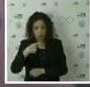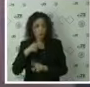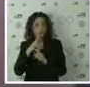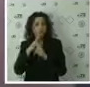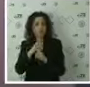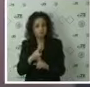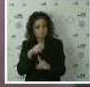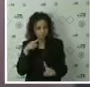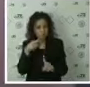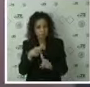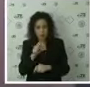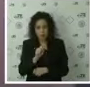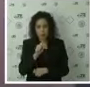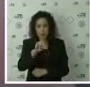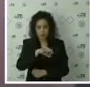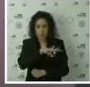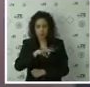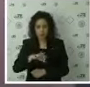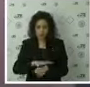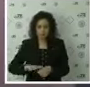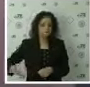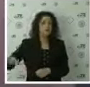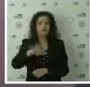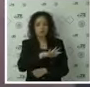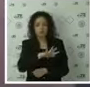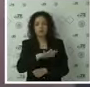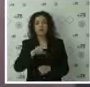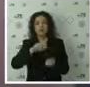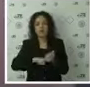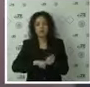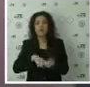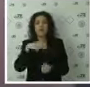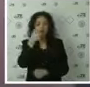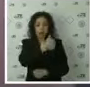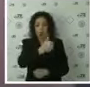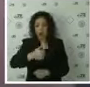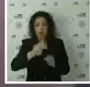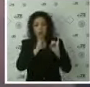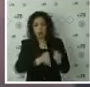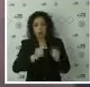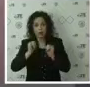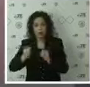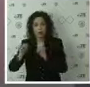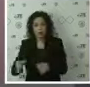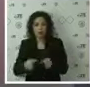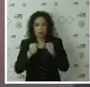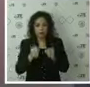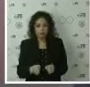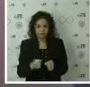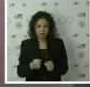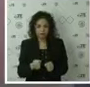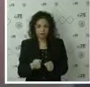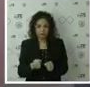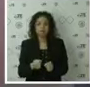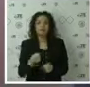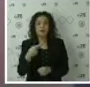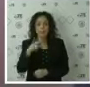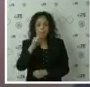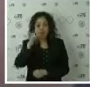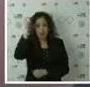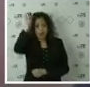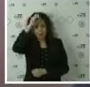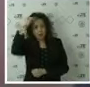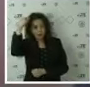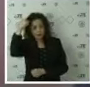es posible extender la educación en ciudadanía sin afectar nuestras garantías individuales, siempre y cuando el pensamiento crítico se mantenga y